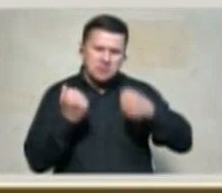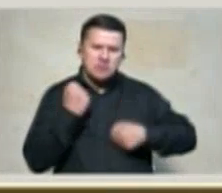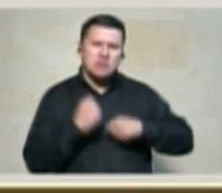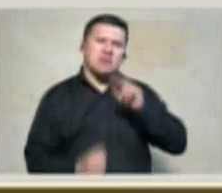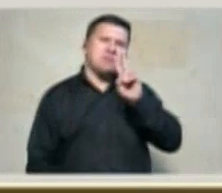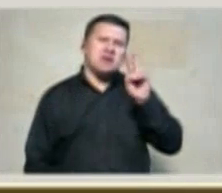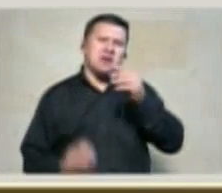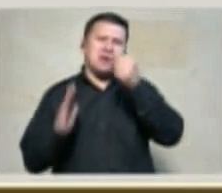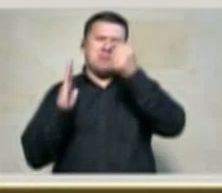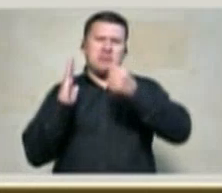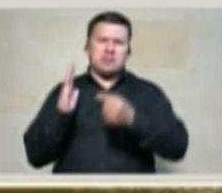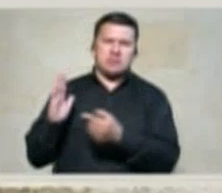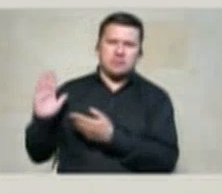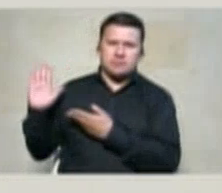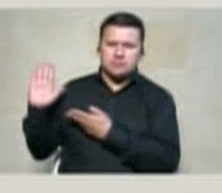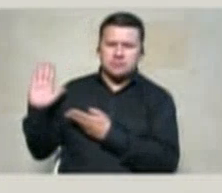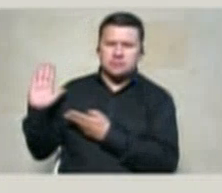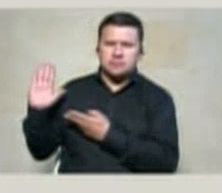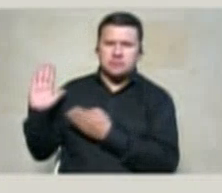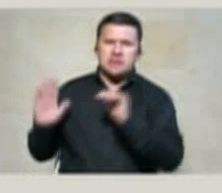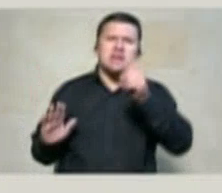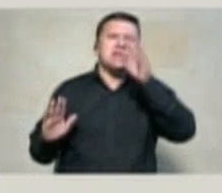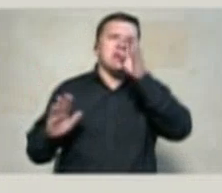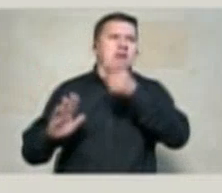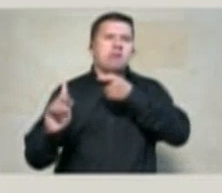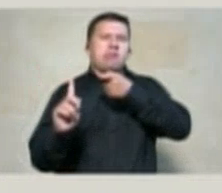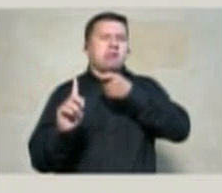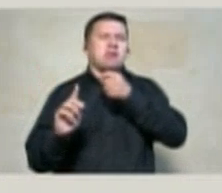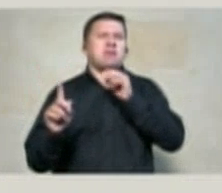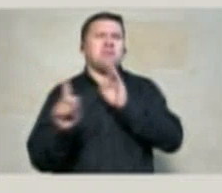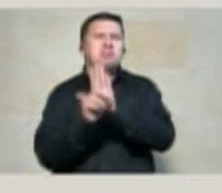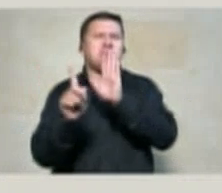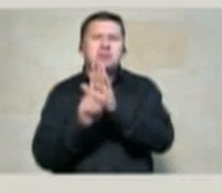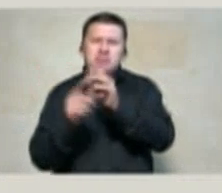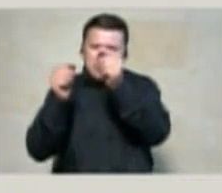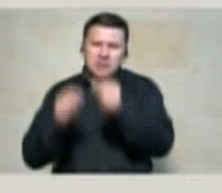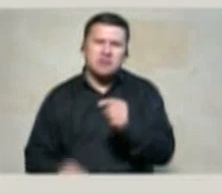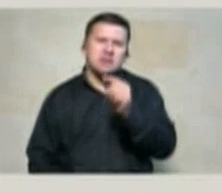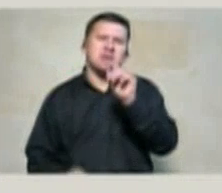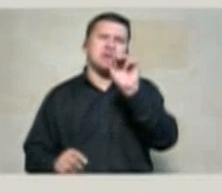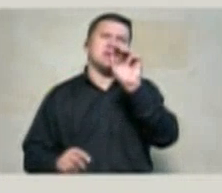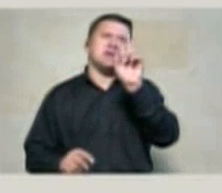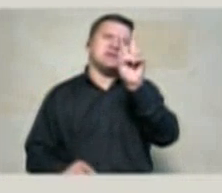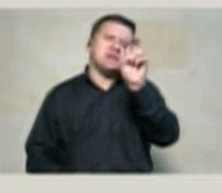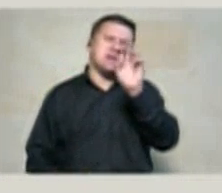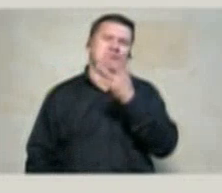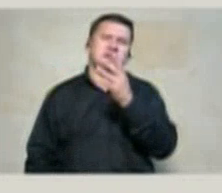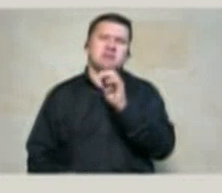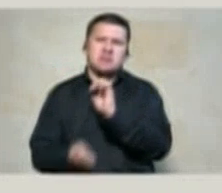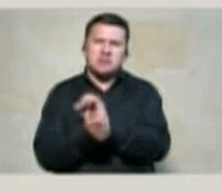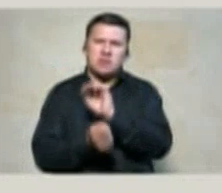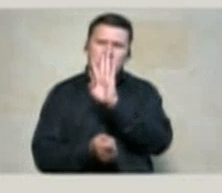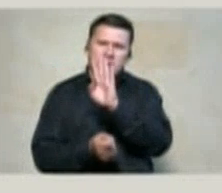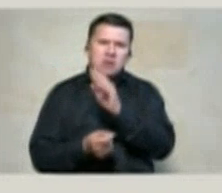delinquir hay 22, por extorsión 19, por desplazamiento forzado 7, por secuestro